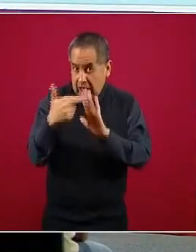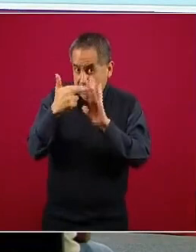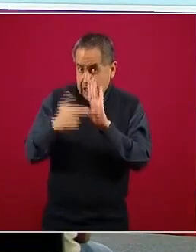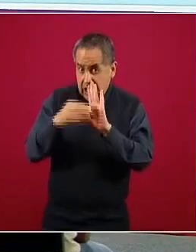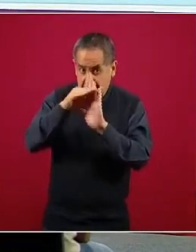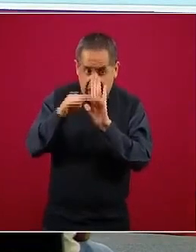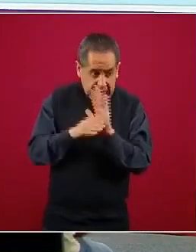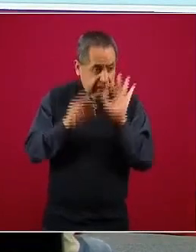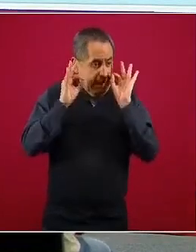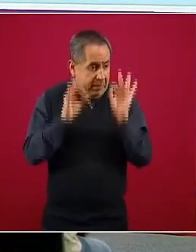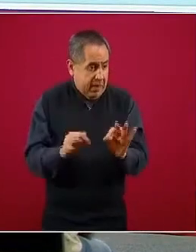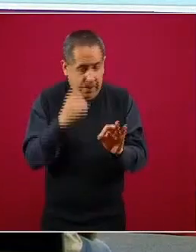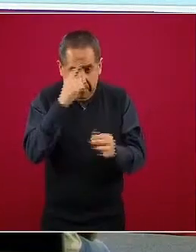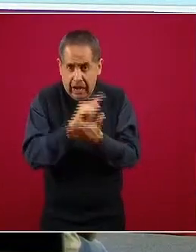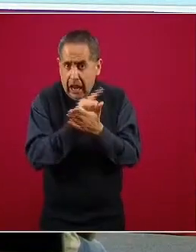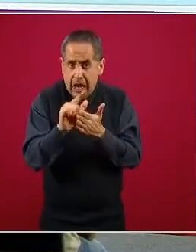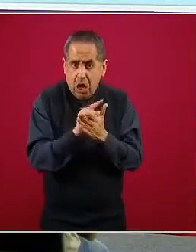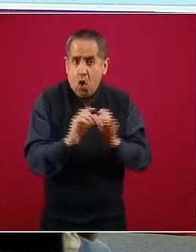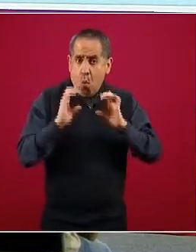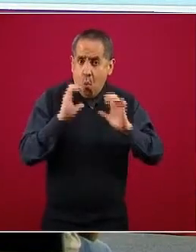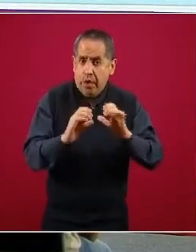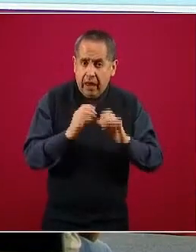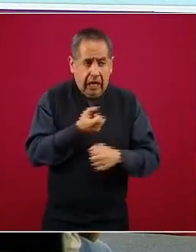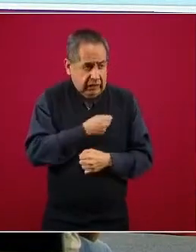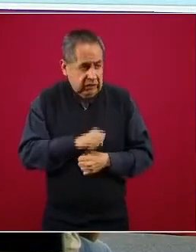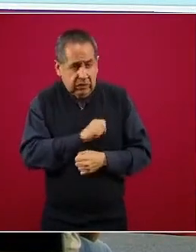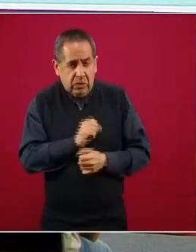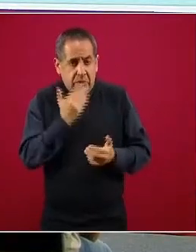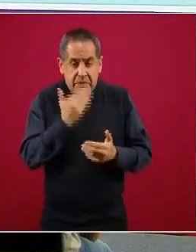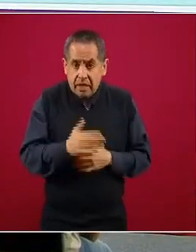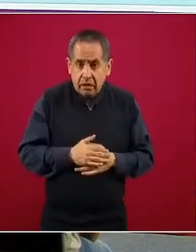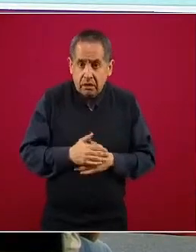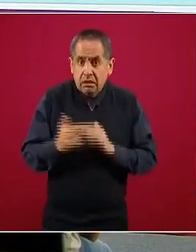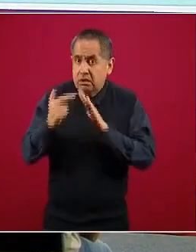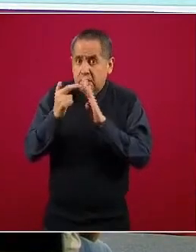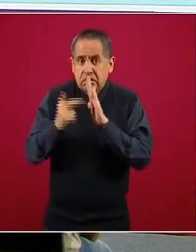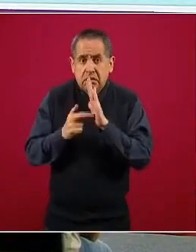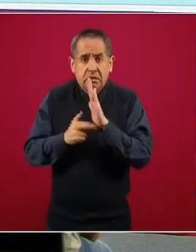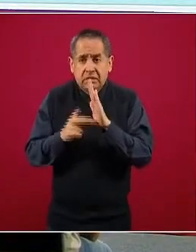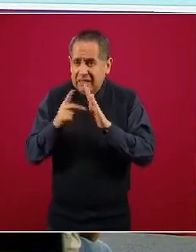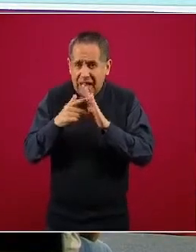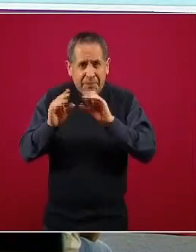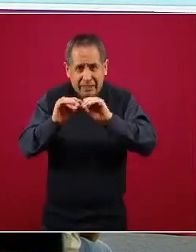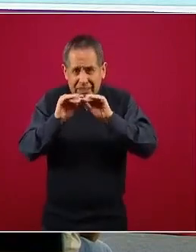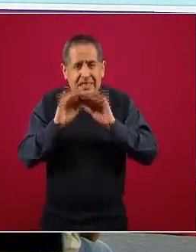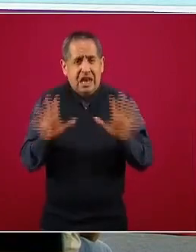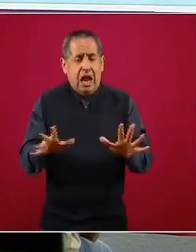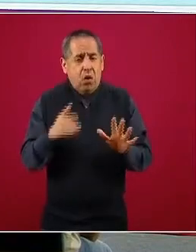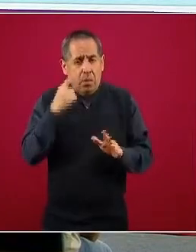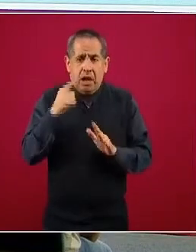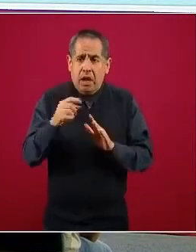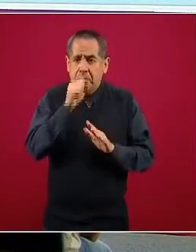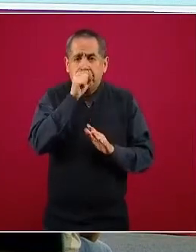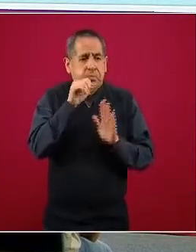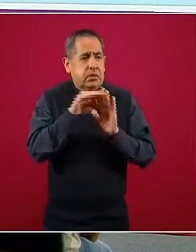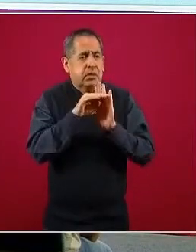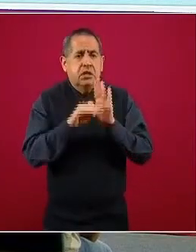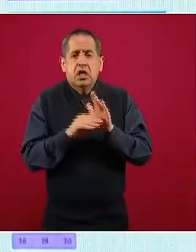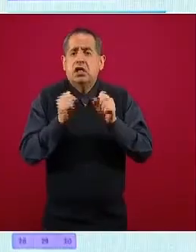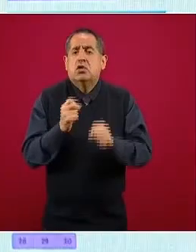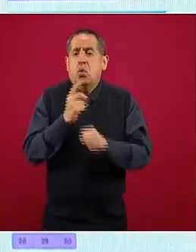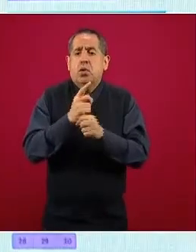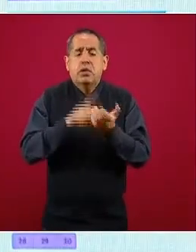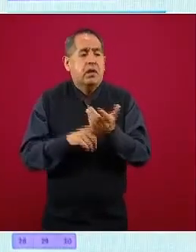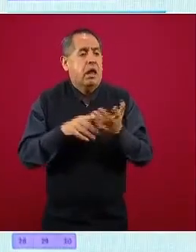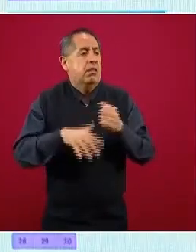qué medidas deben seguir, que han sido estipuladas clara y precisamente por los lineamientos de seguridad